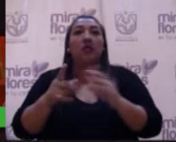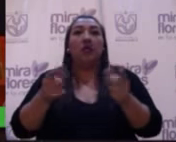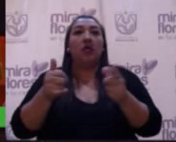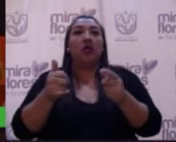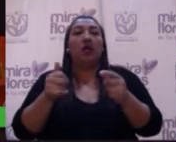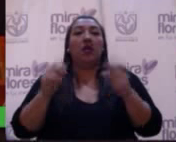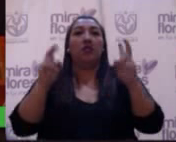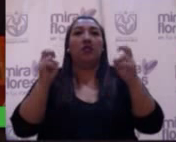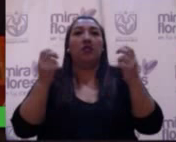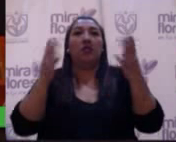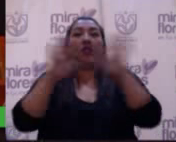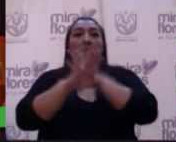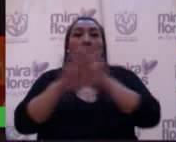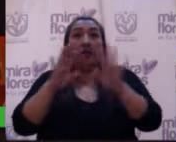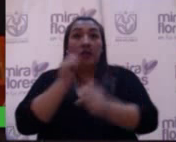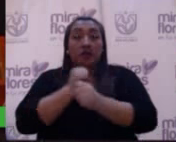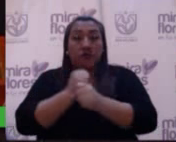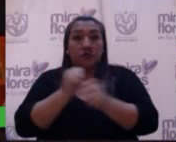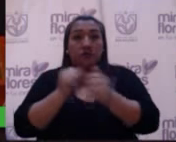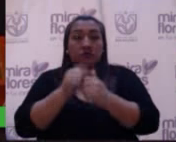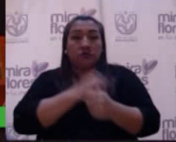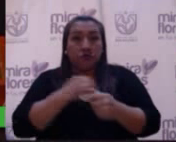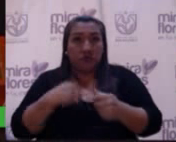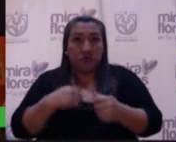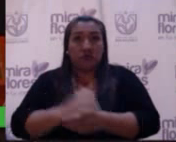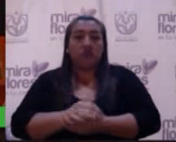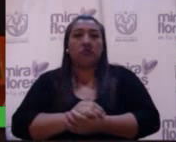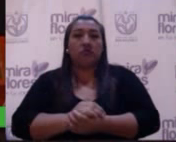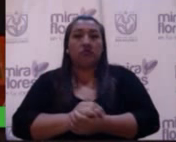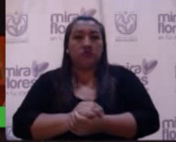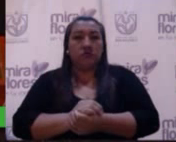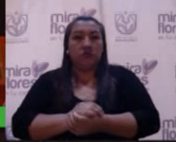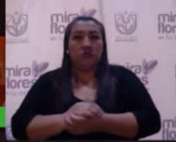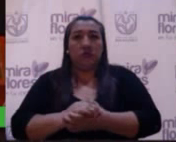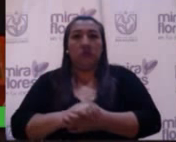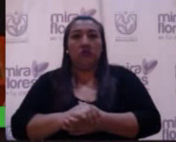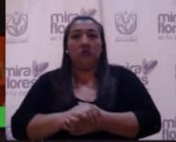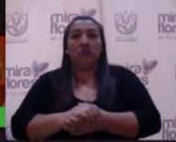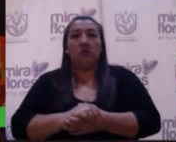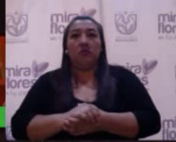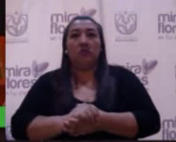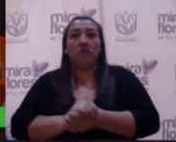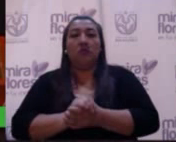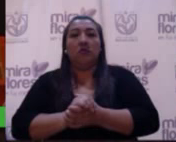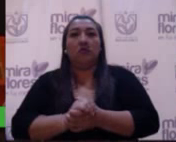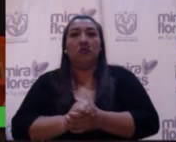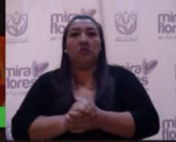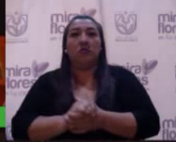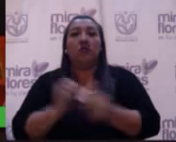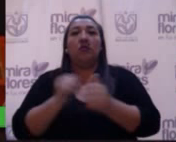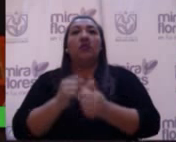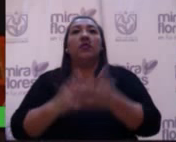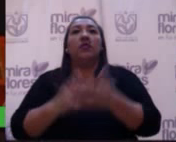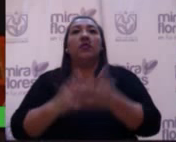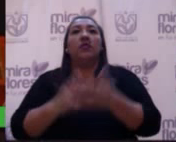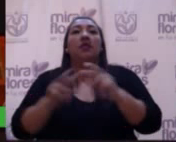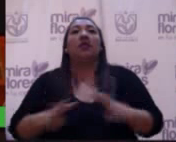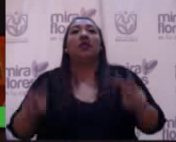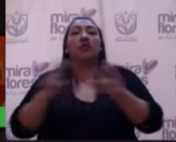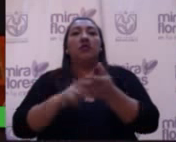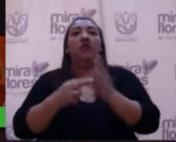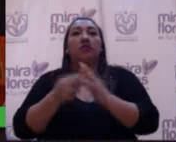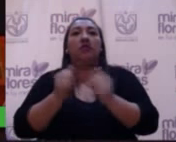de Transparencia de la Gestión del Ministerio de Vivienda y Construcción y Saneamiento, los planos prediales que contienen los valores